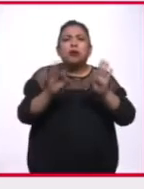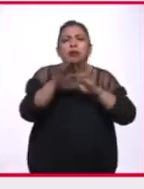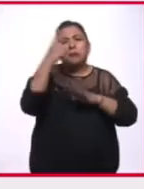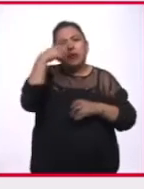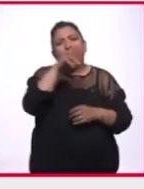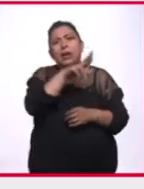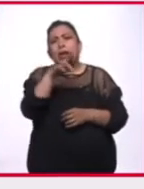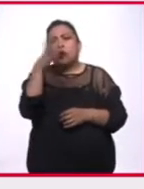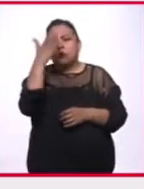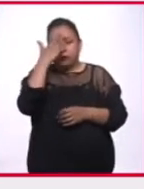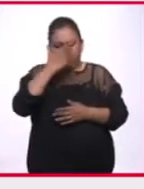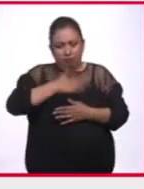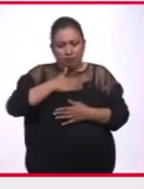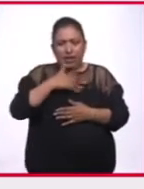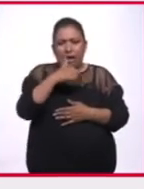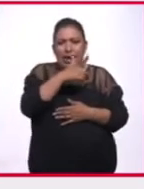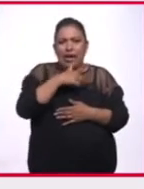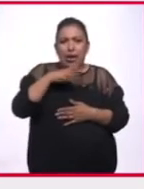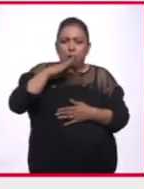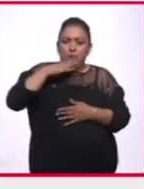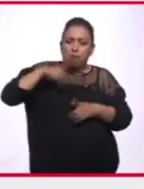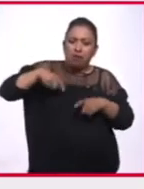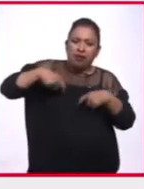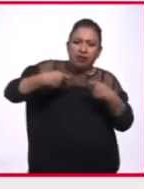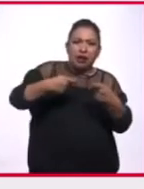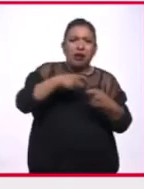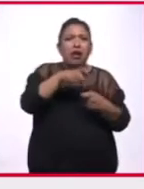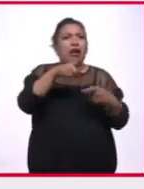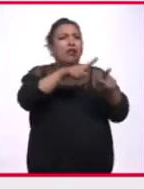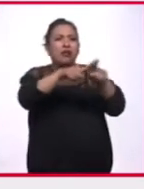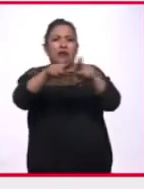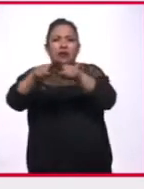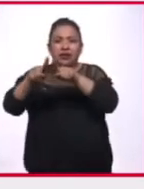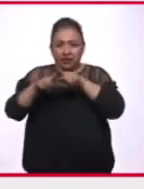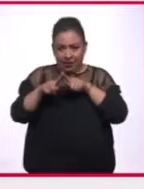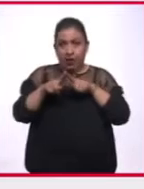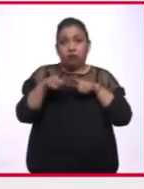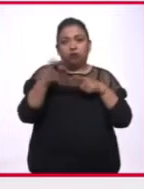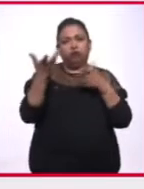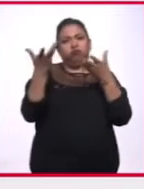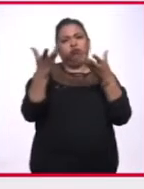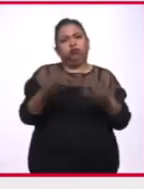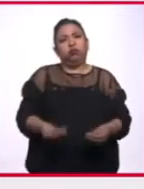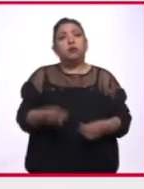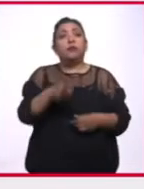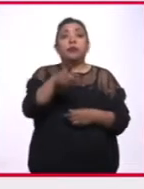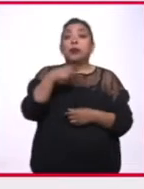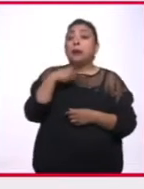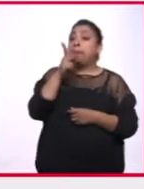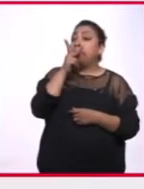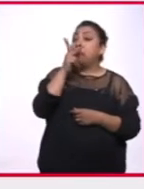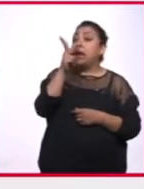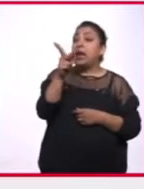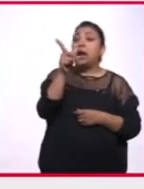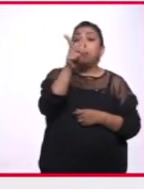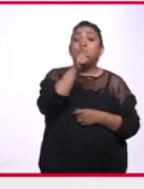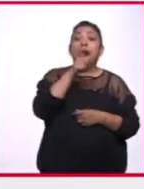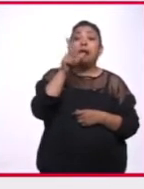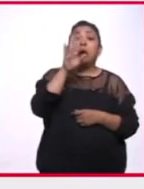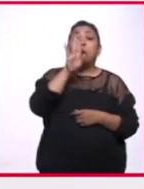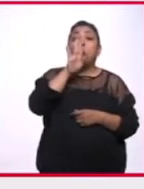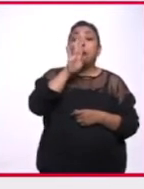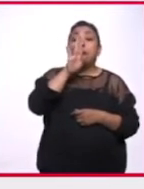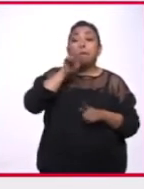reconocer y de reconocernos en nuestras lenguas maternas, en la diversidad y en esa riqueza? La palabra, la lengua materna,